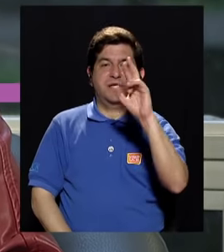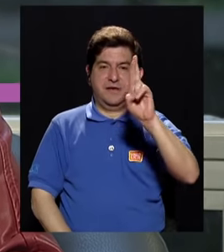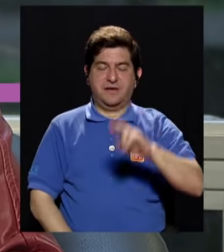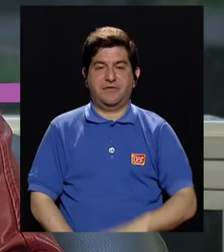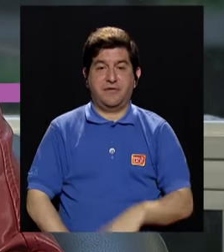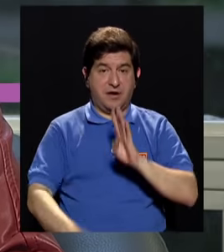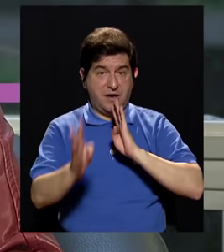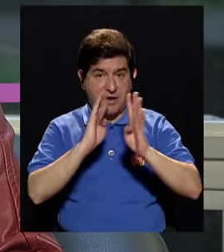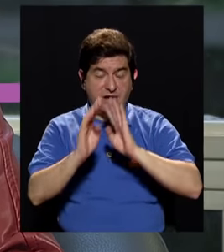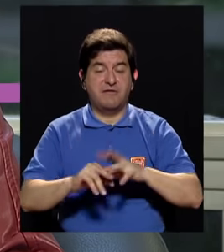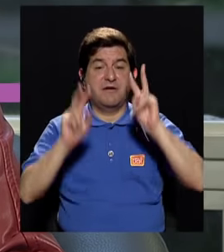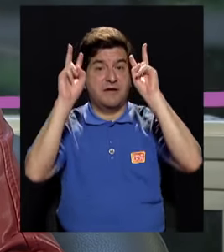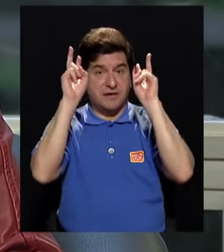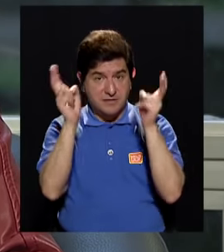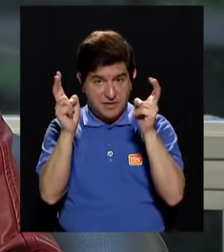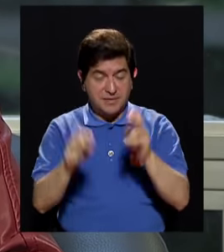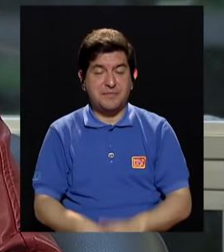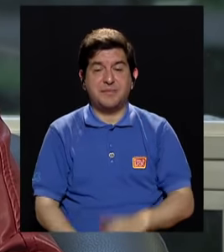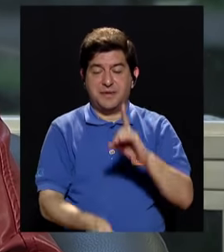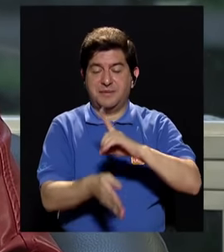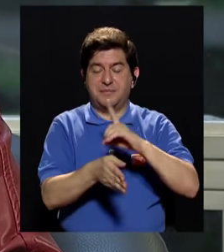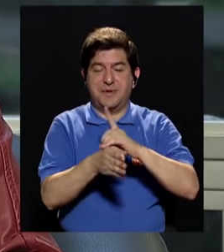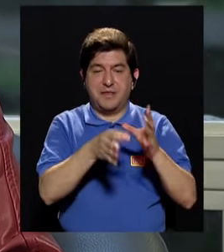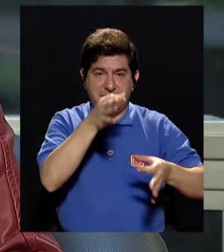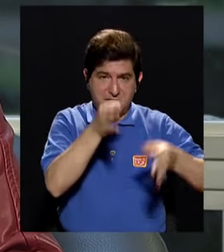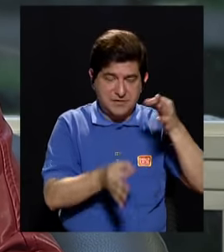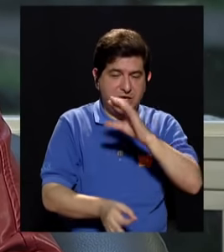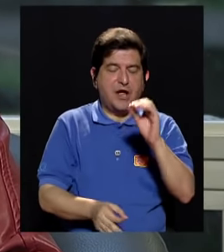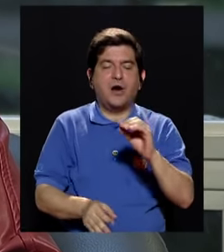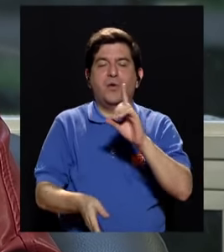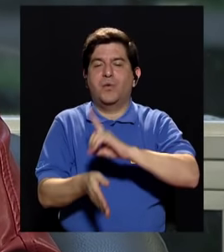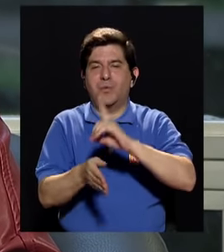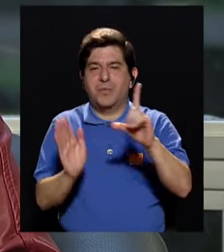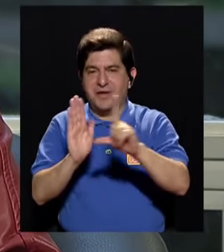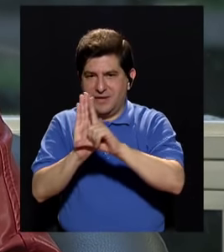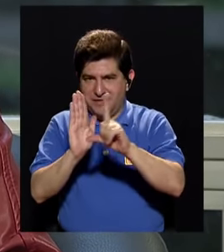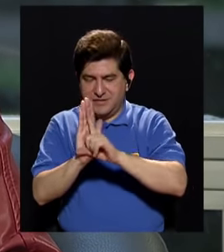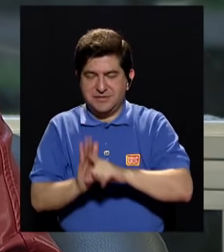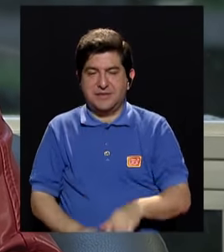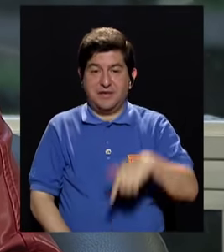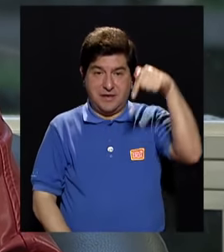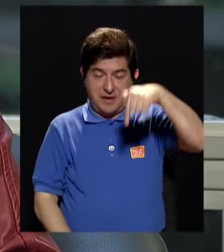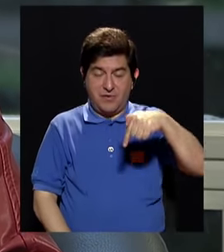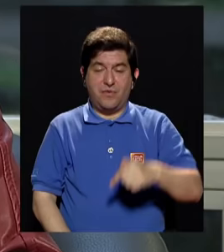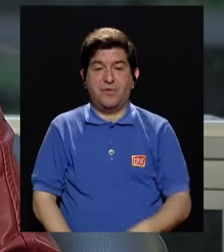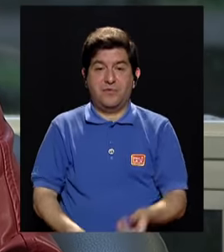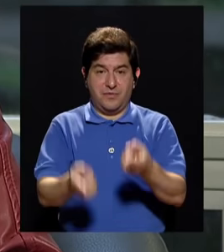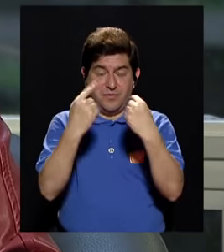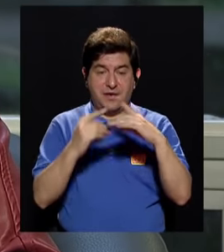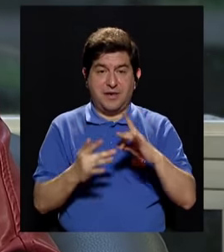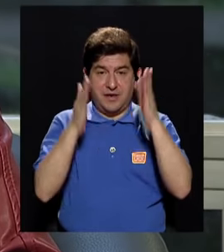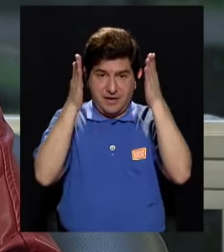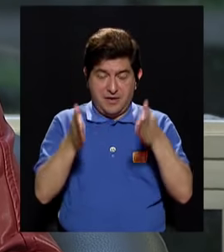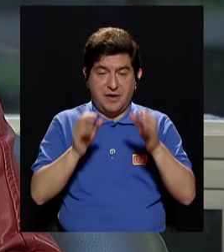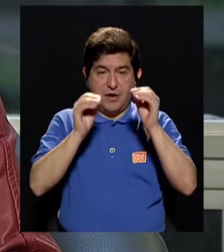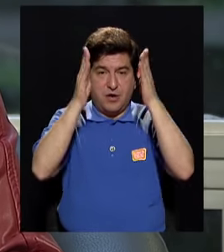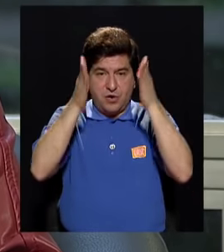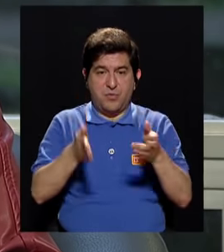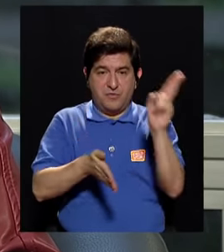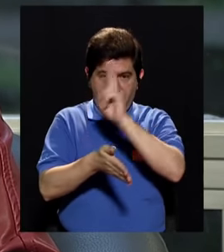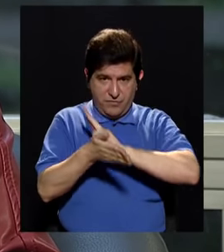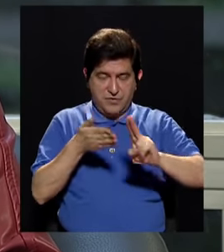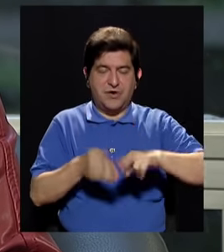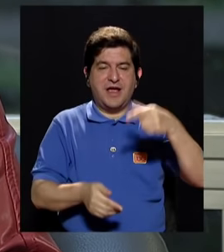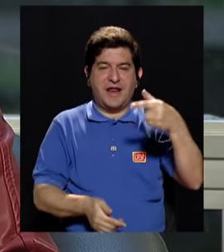Rica y estamos conversando acerca del tema de medicina forense o medicina legal y para ello Contamos con la presencia de la especialista la profesora